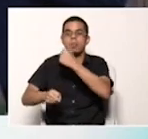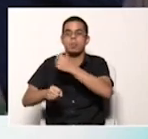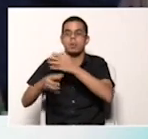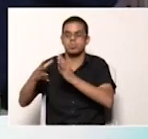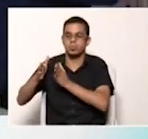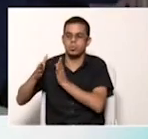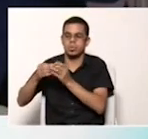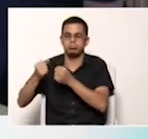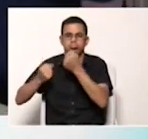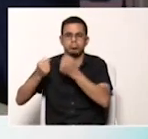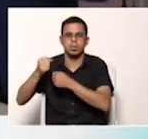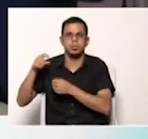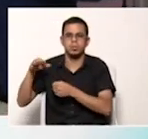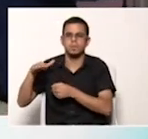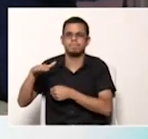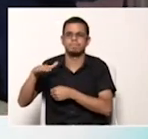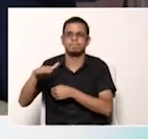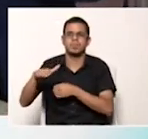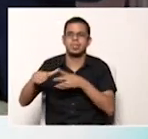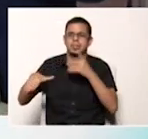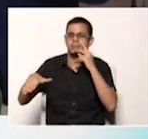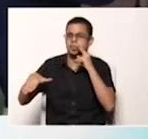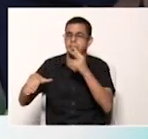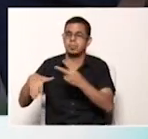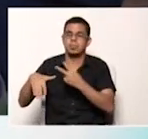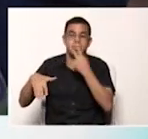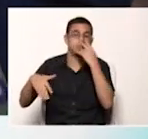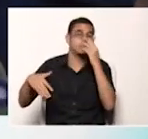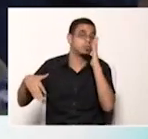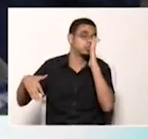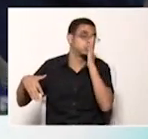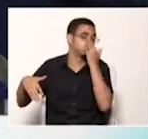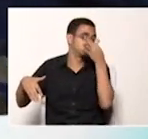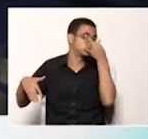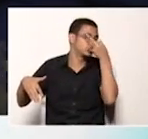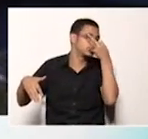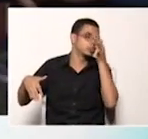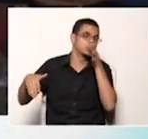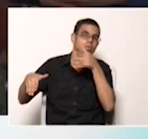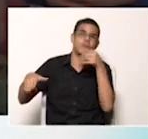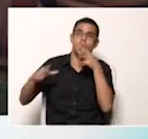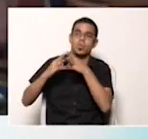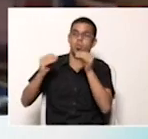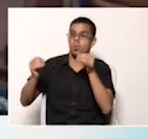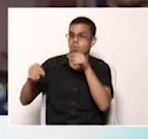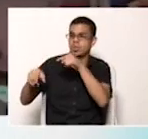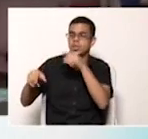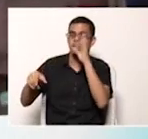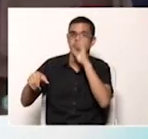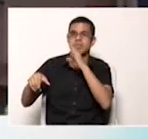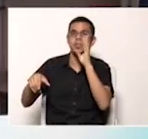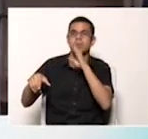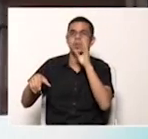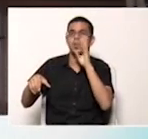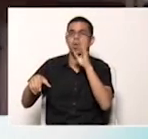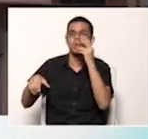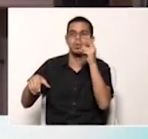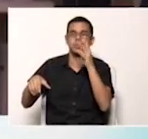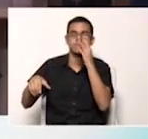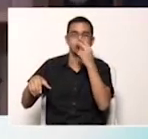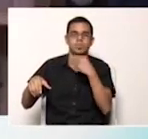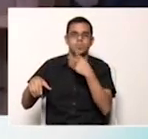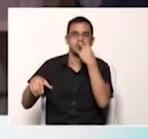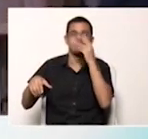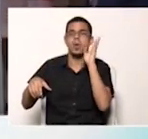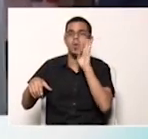nuestra ciudad y vemos ese olor tan desagradable, todos esos olores suben al medio ambiente y que van a